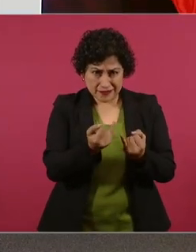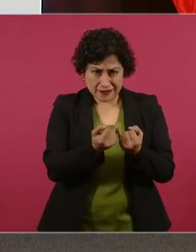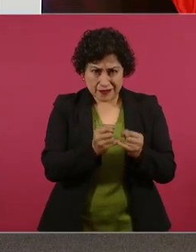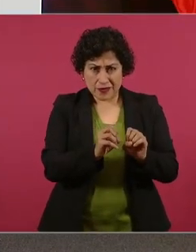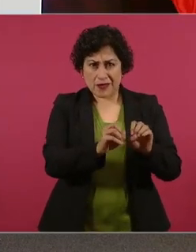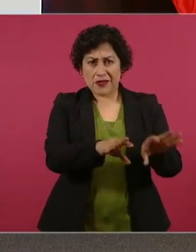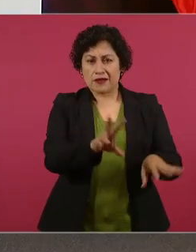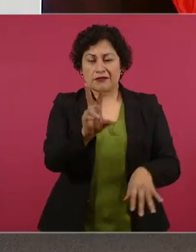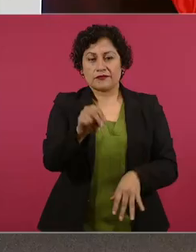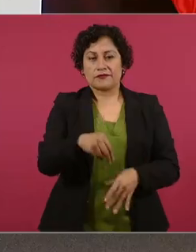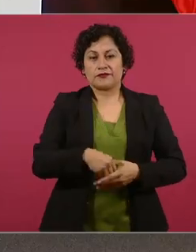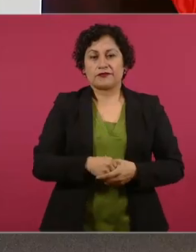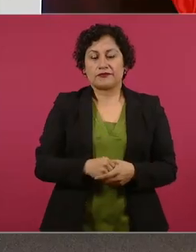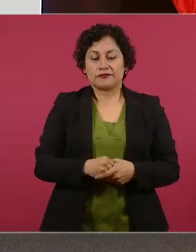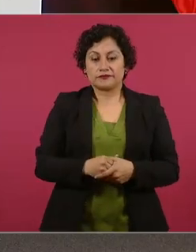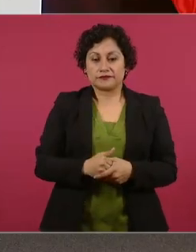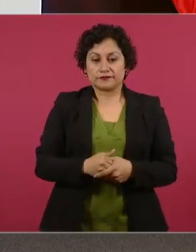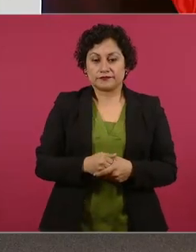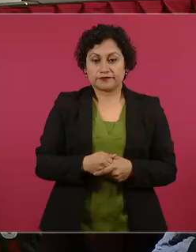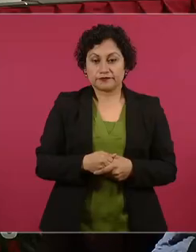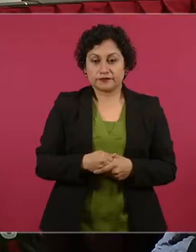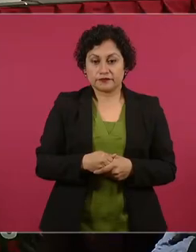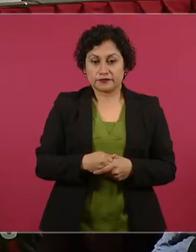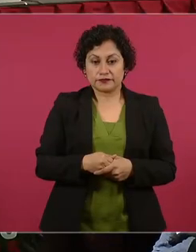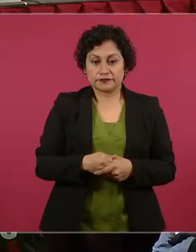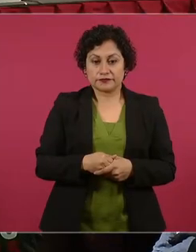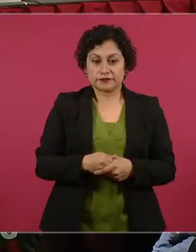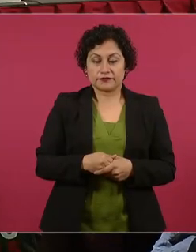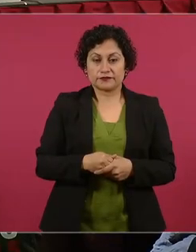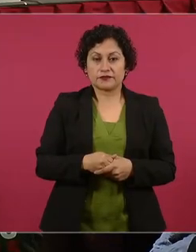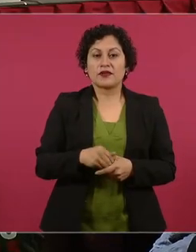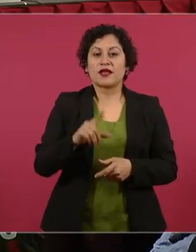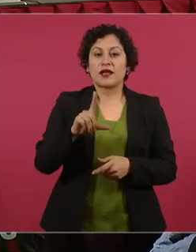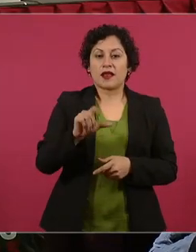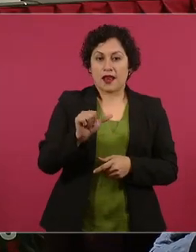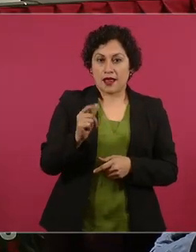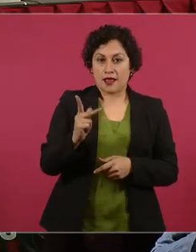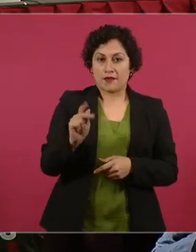La Patria en Peligro. Es La Patria en Peligro. La Patria en Peligro.